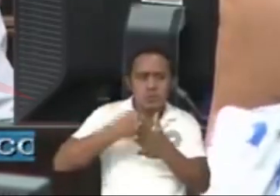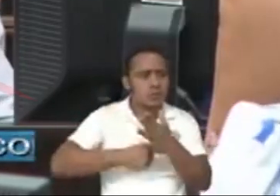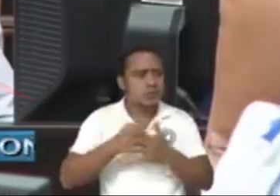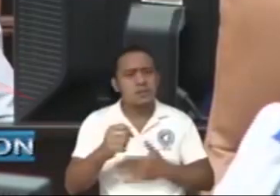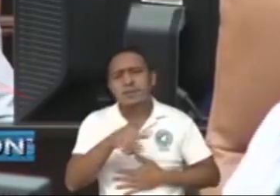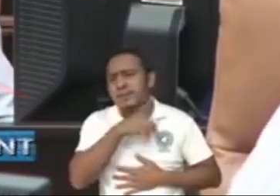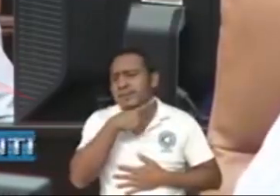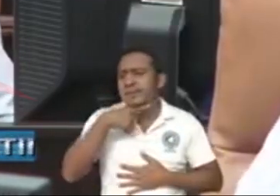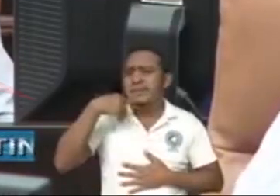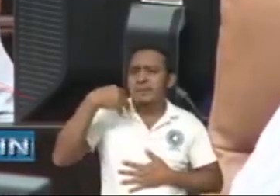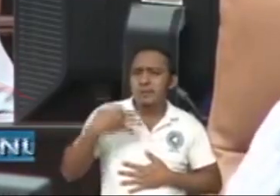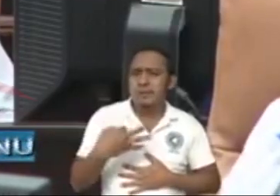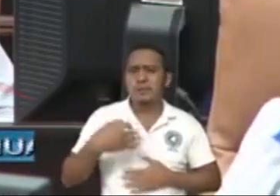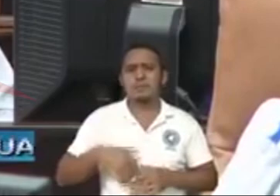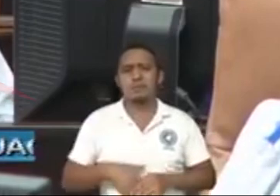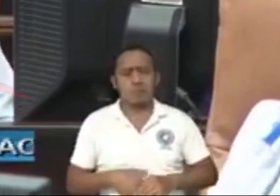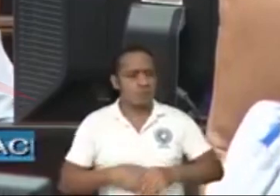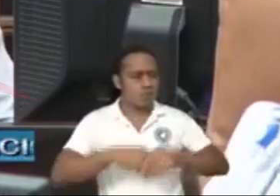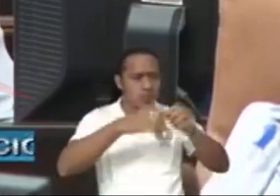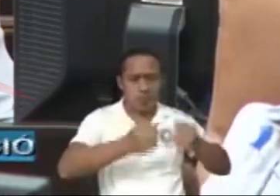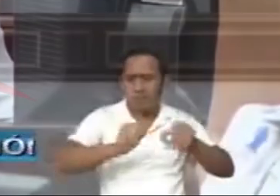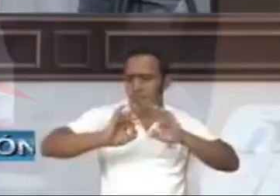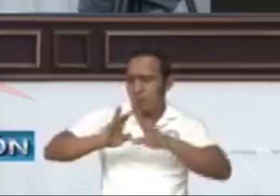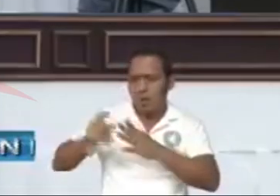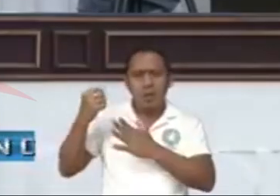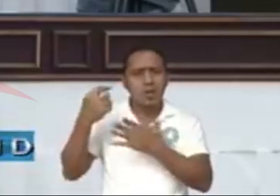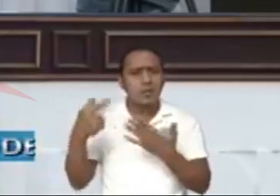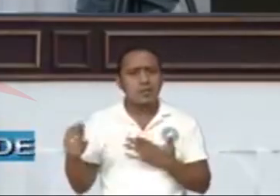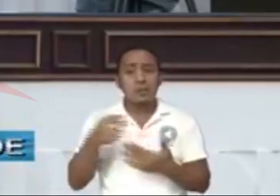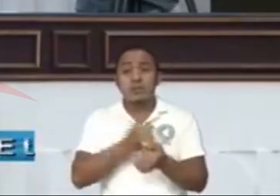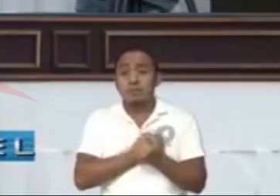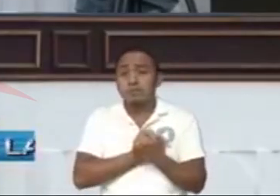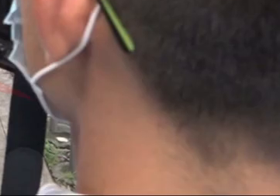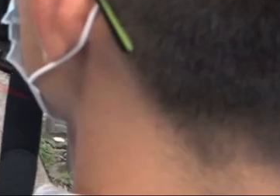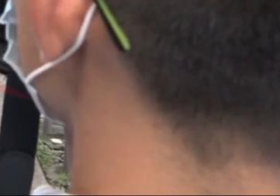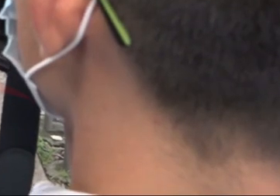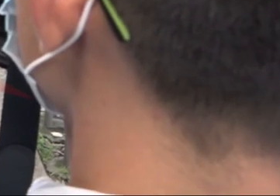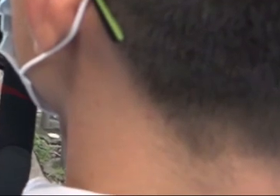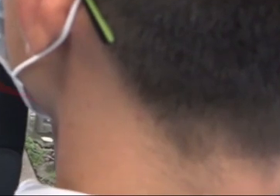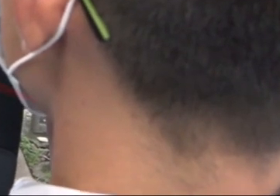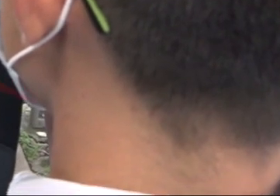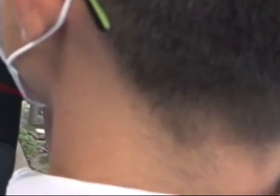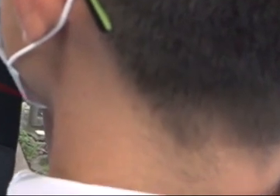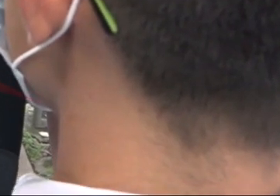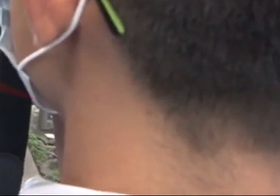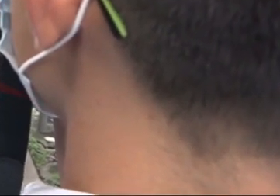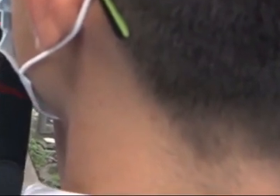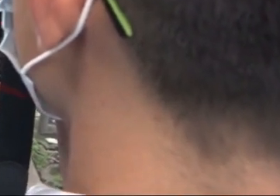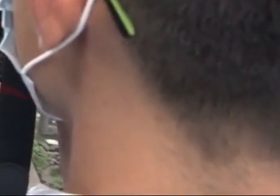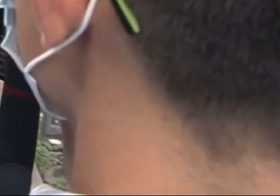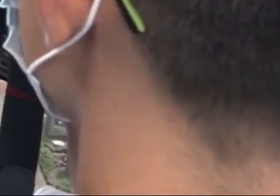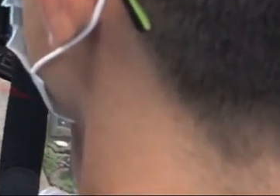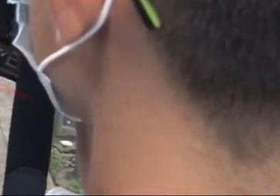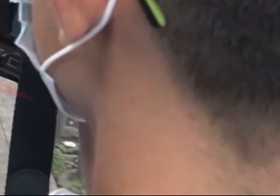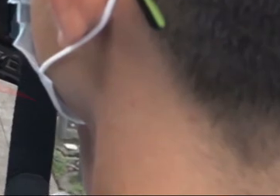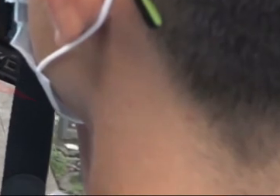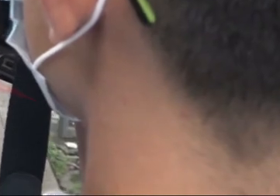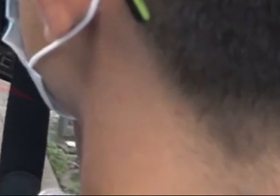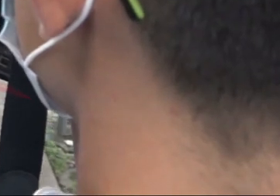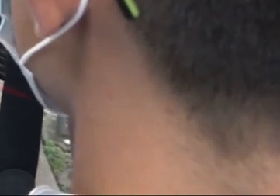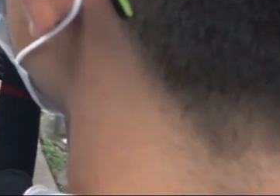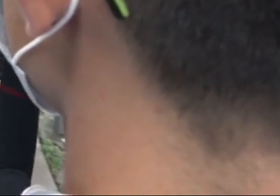verdad mujeres y varones que aman a Nicaragua, quienes con su labor de informar de